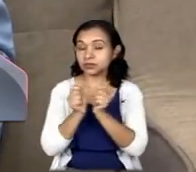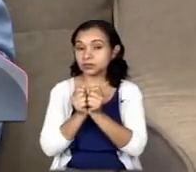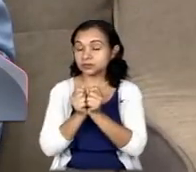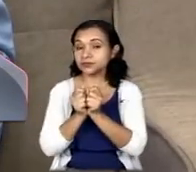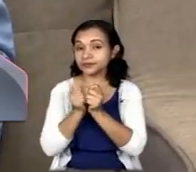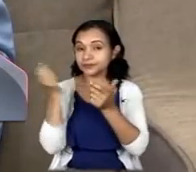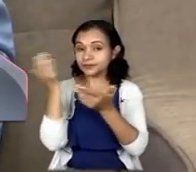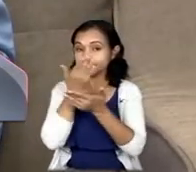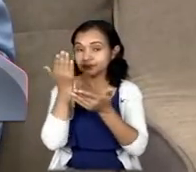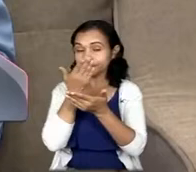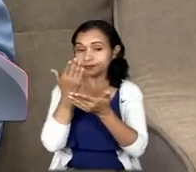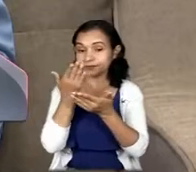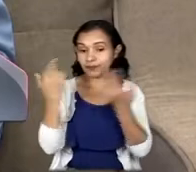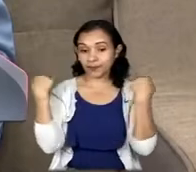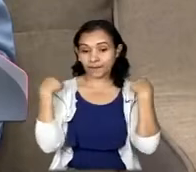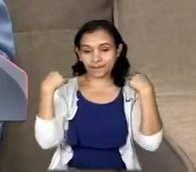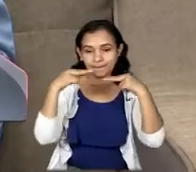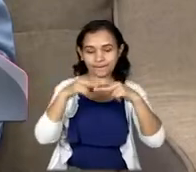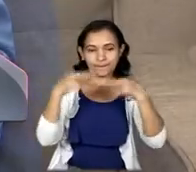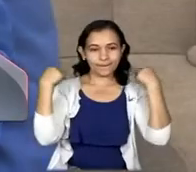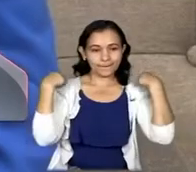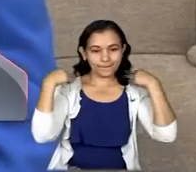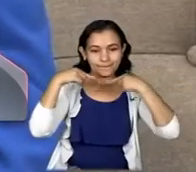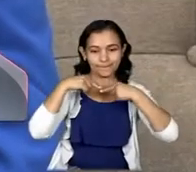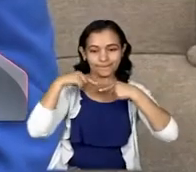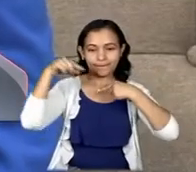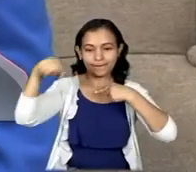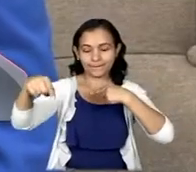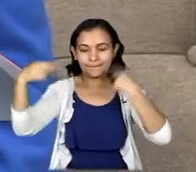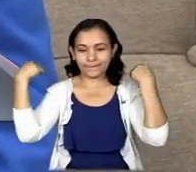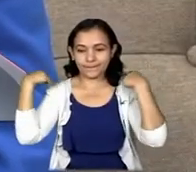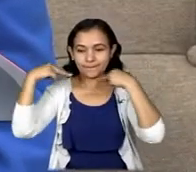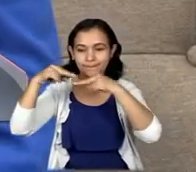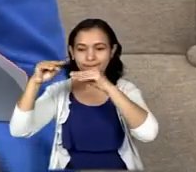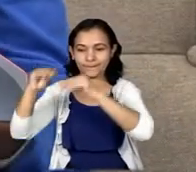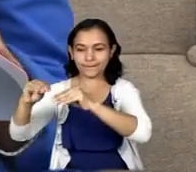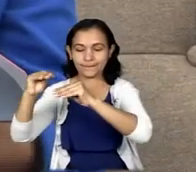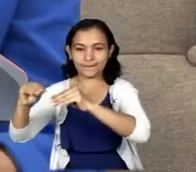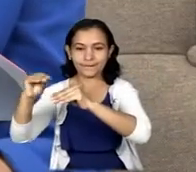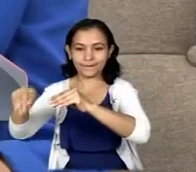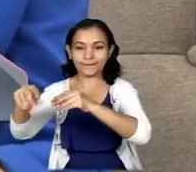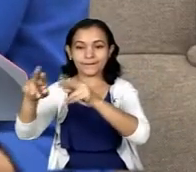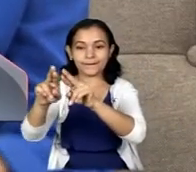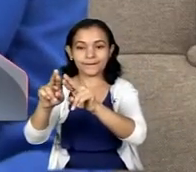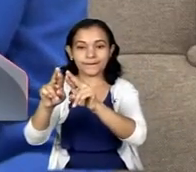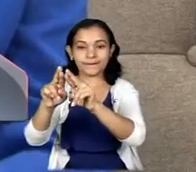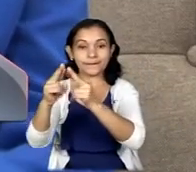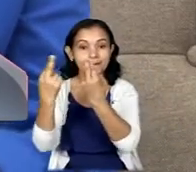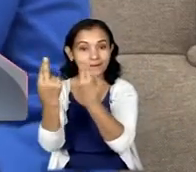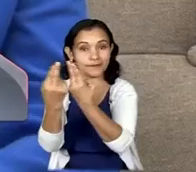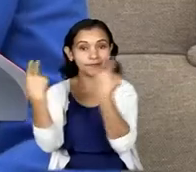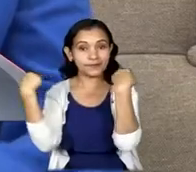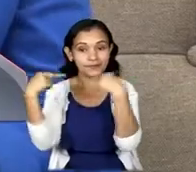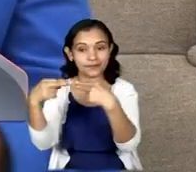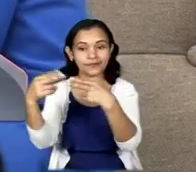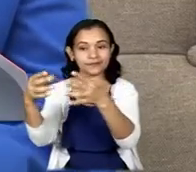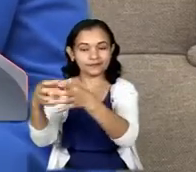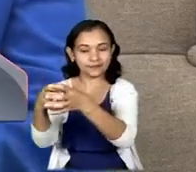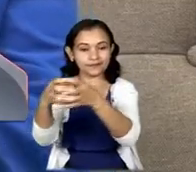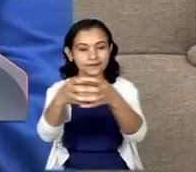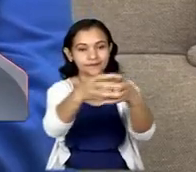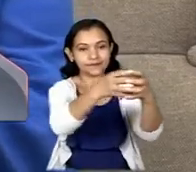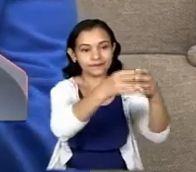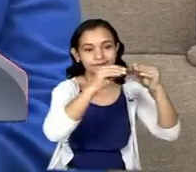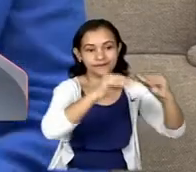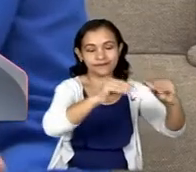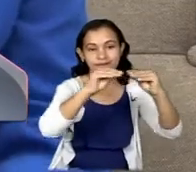decir, el formador de formadores va hasta la comunidad y ahí reúne a los docentes, y así hemos logrado